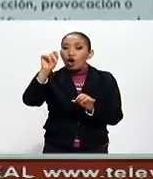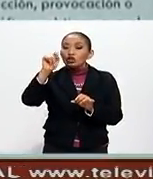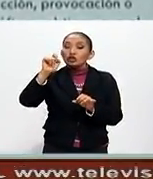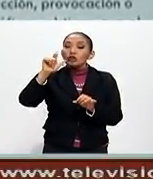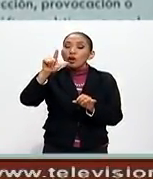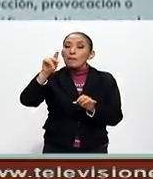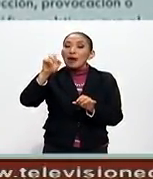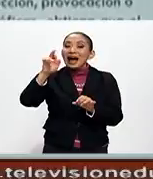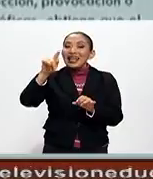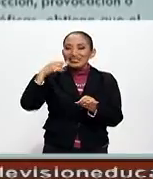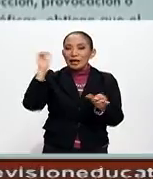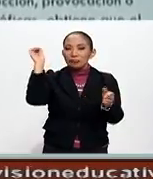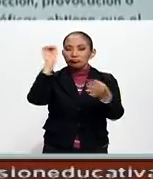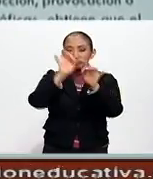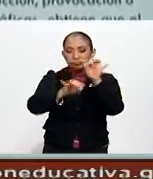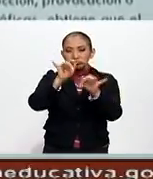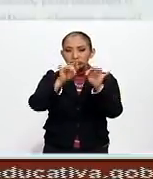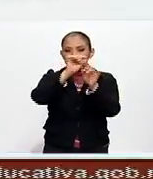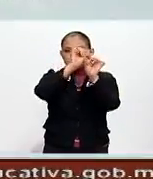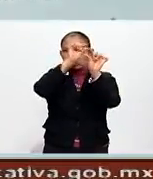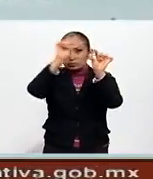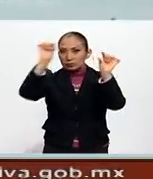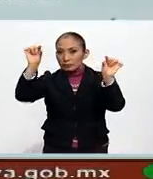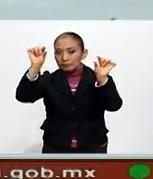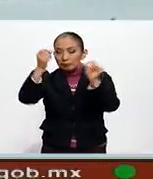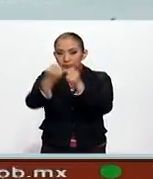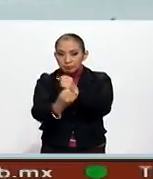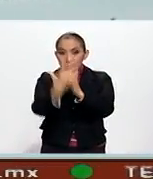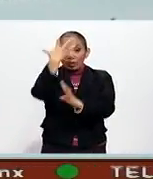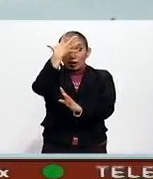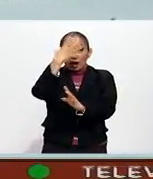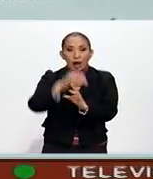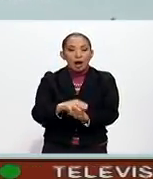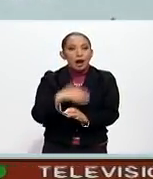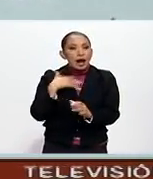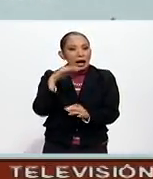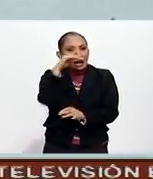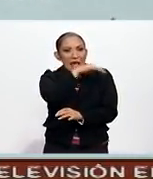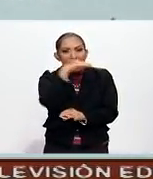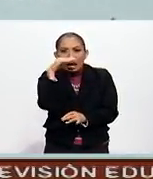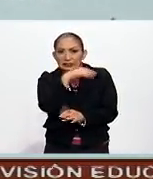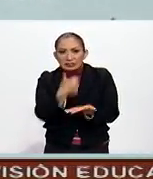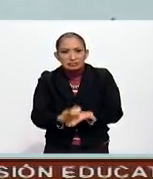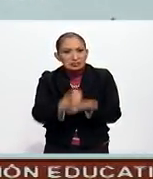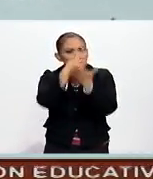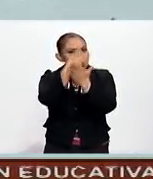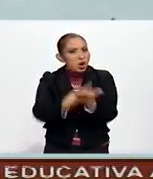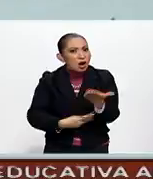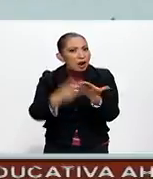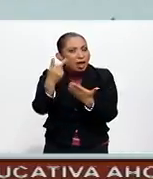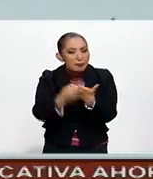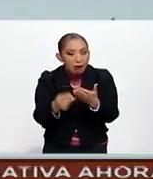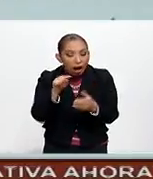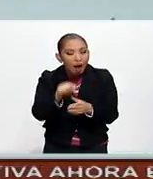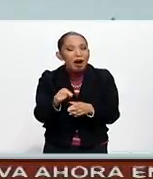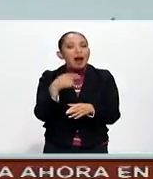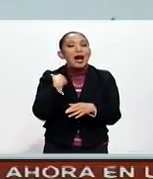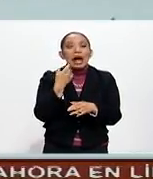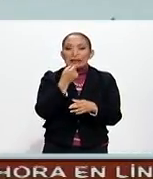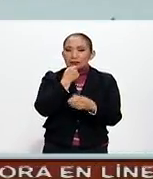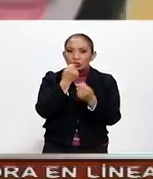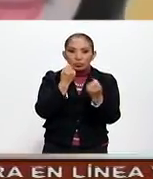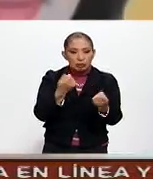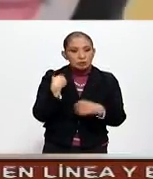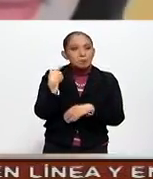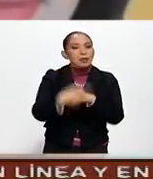serie de software que te va a ayudar y es gratuito completamente. Fíjate que hoy día los niños están